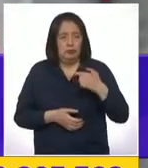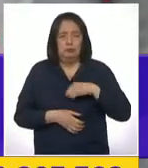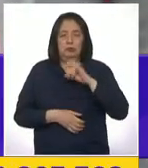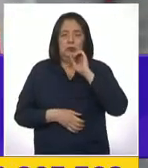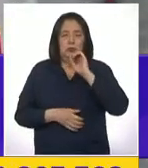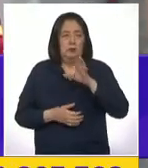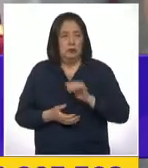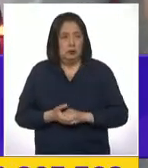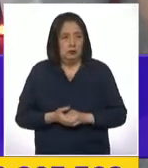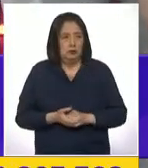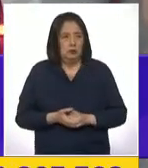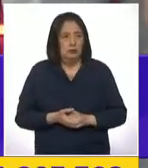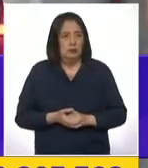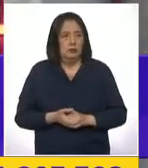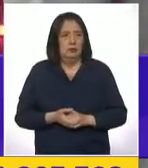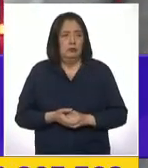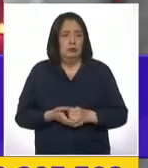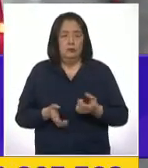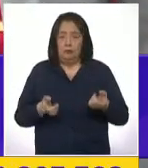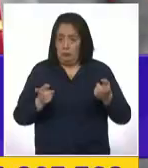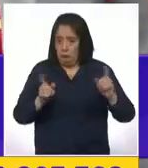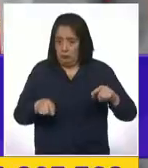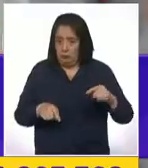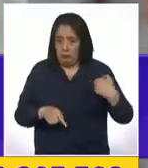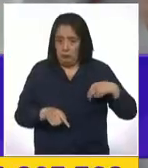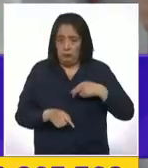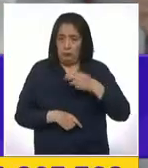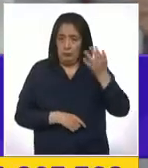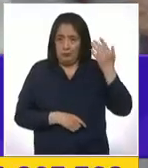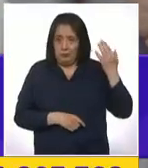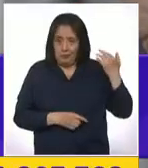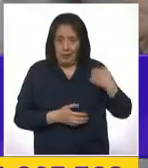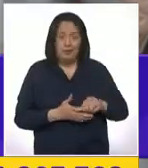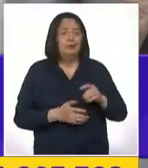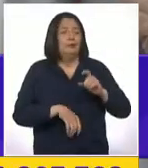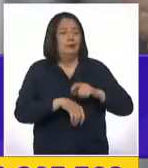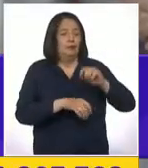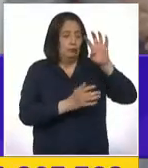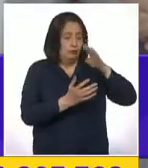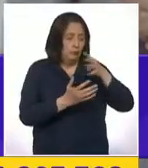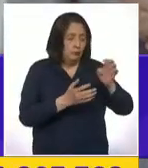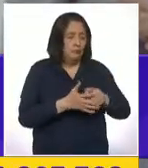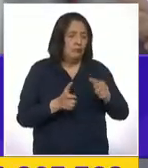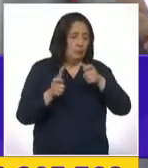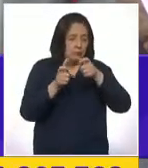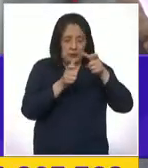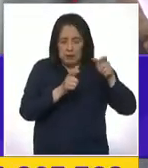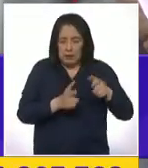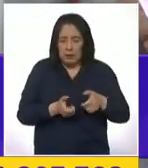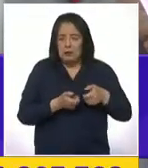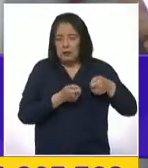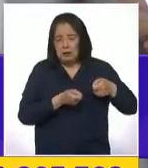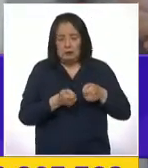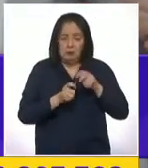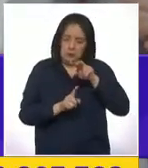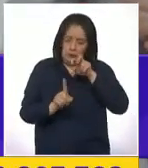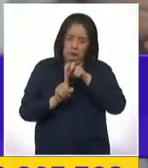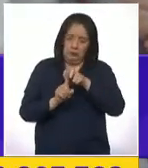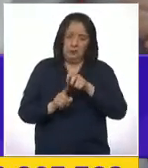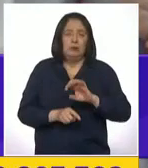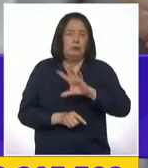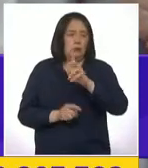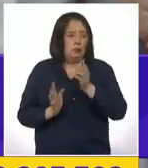decirles, de que cuando nosotros hacíamos nuestro turno de ronda y encontrábamos a los